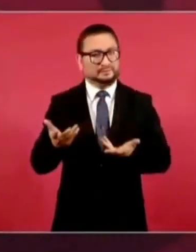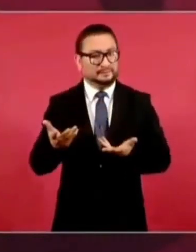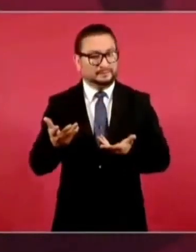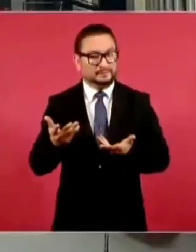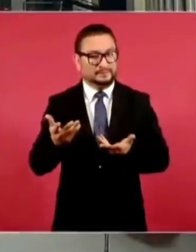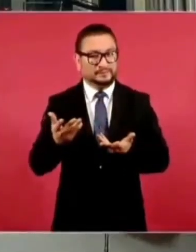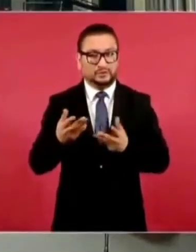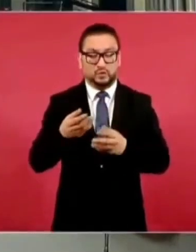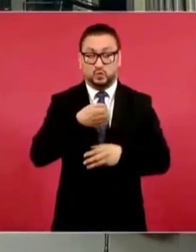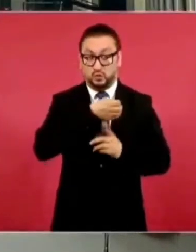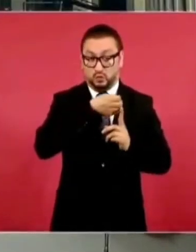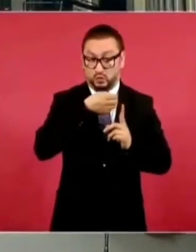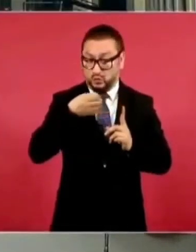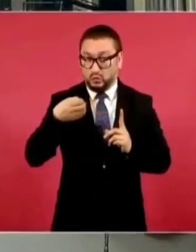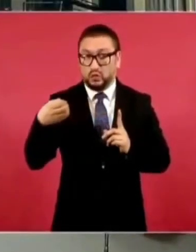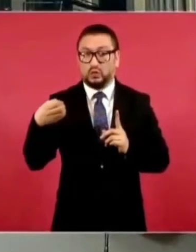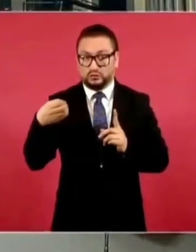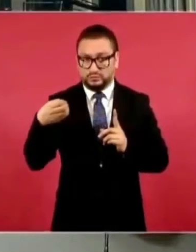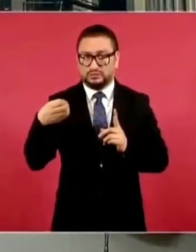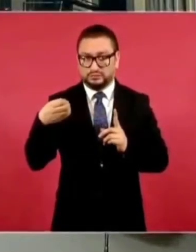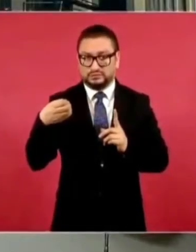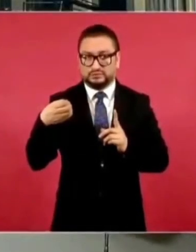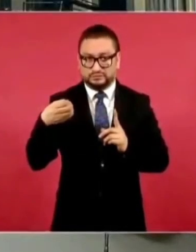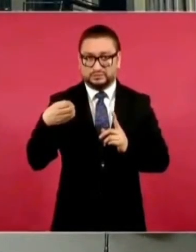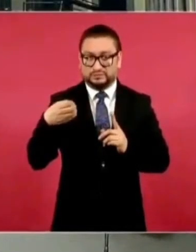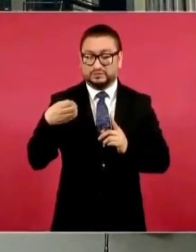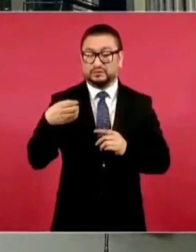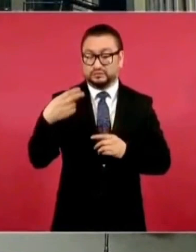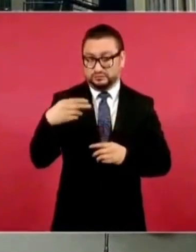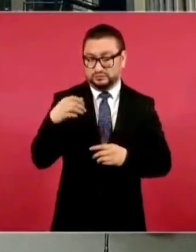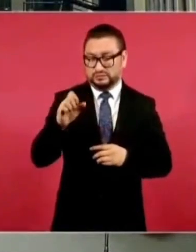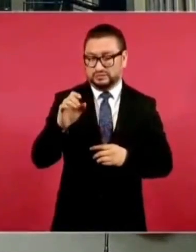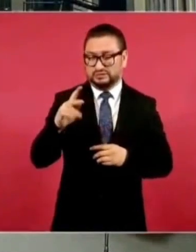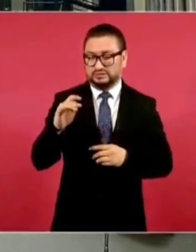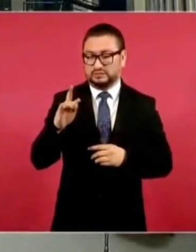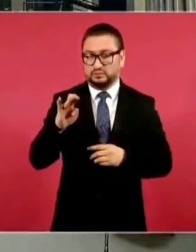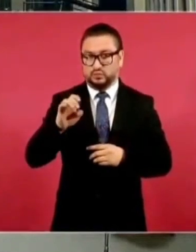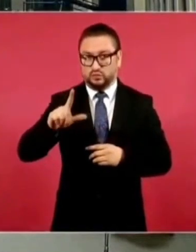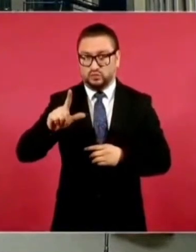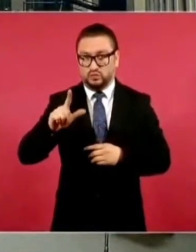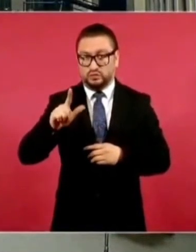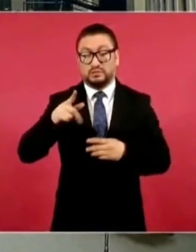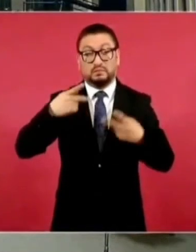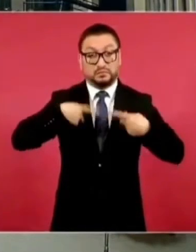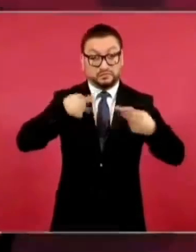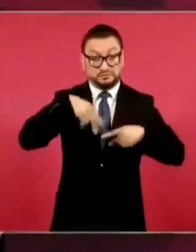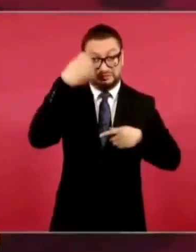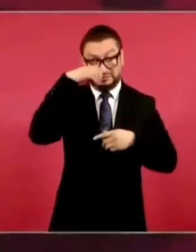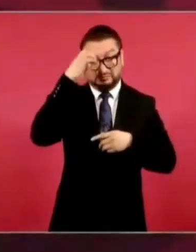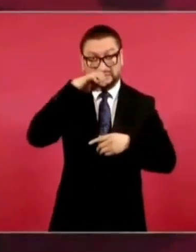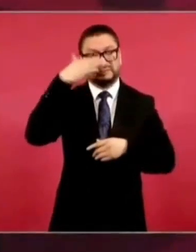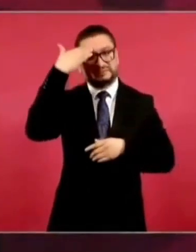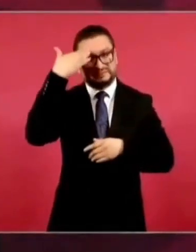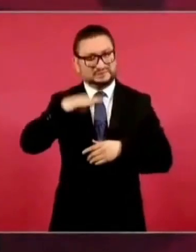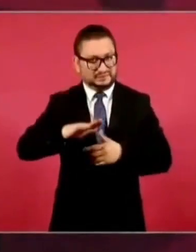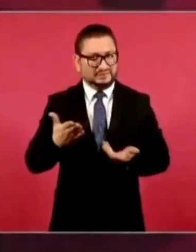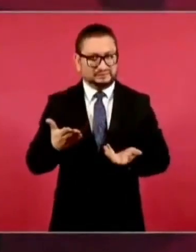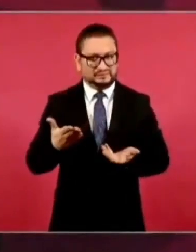el protocolo de Estambul? Los especialistas saben.